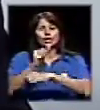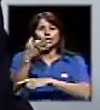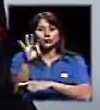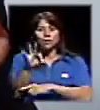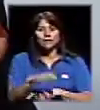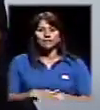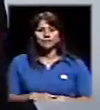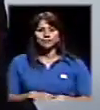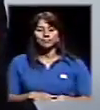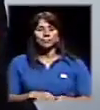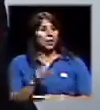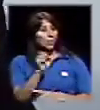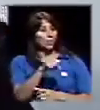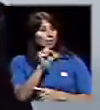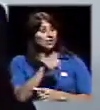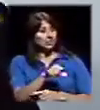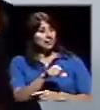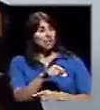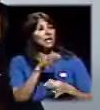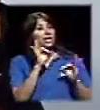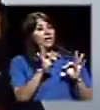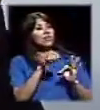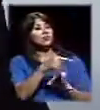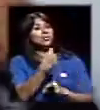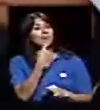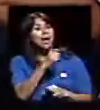¿verdad? Claro, y muy bien que destaca Alajuela porque